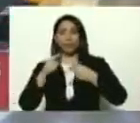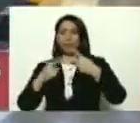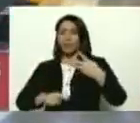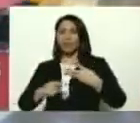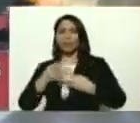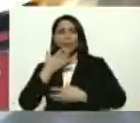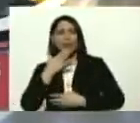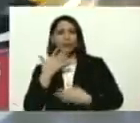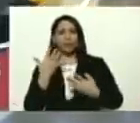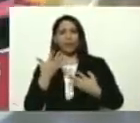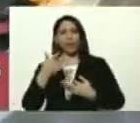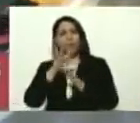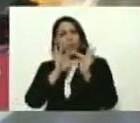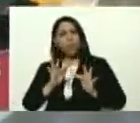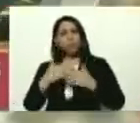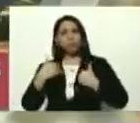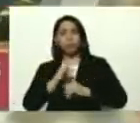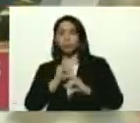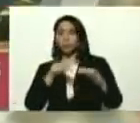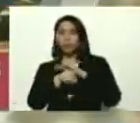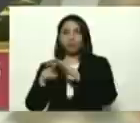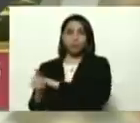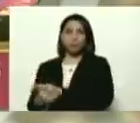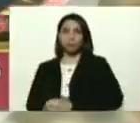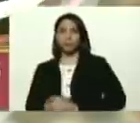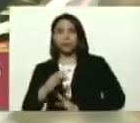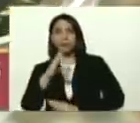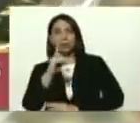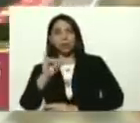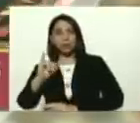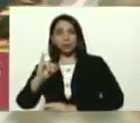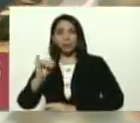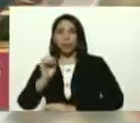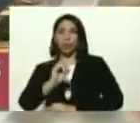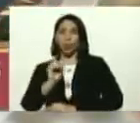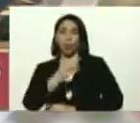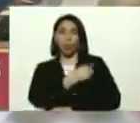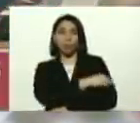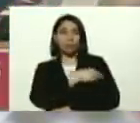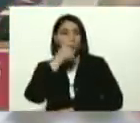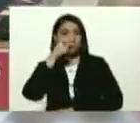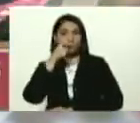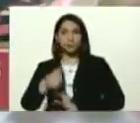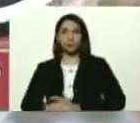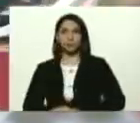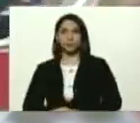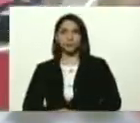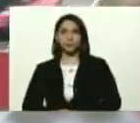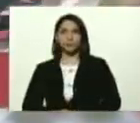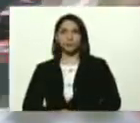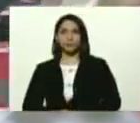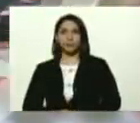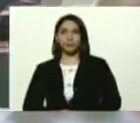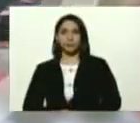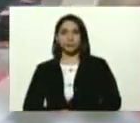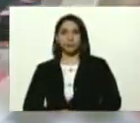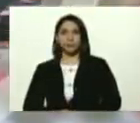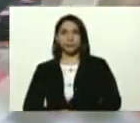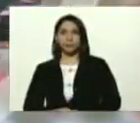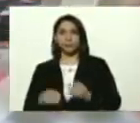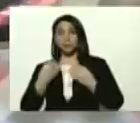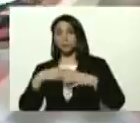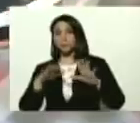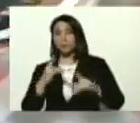condiciones de salud están ingresados en un CDI o en un hospital Centinela. Bueno,